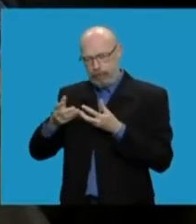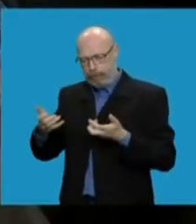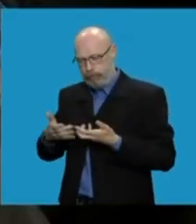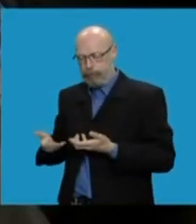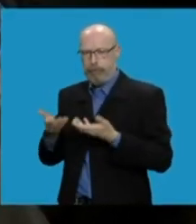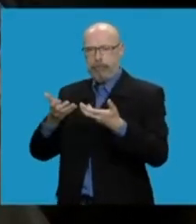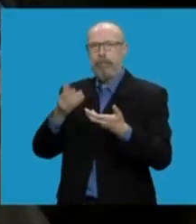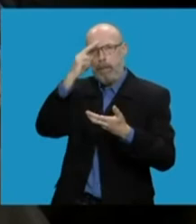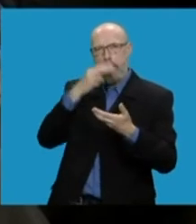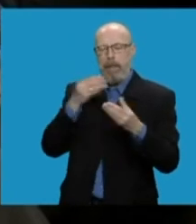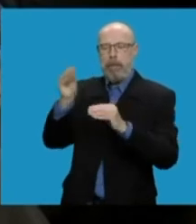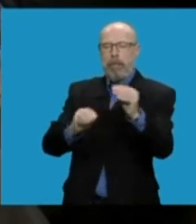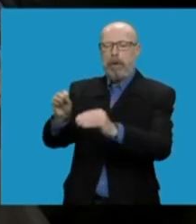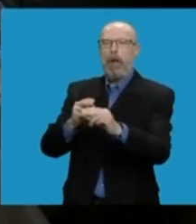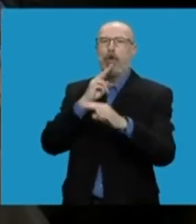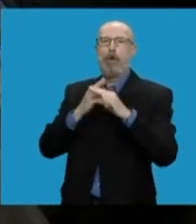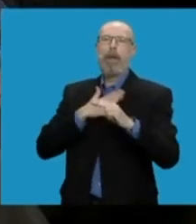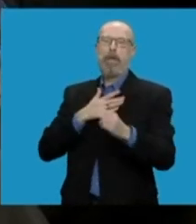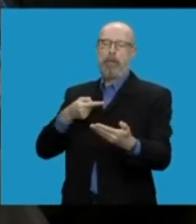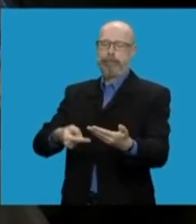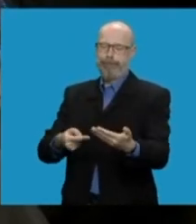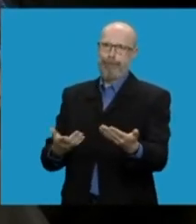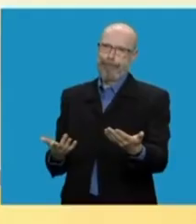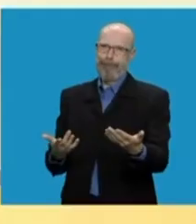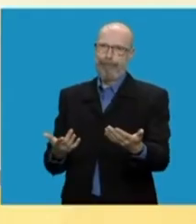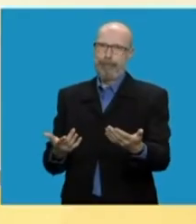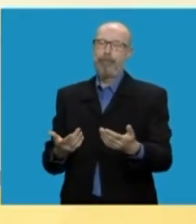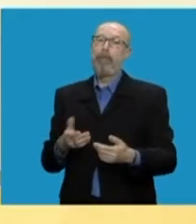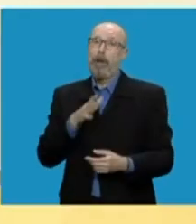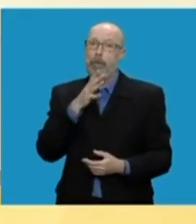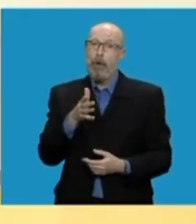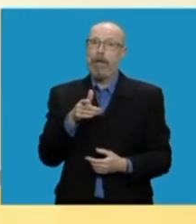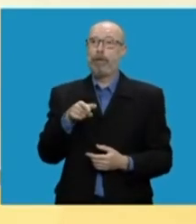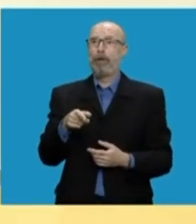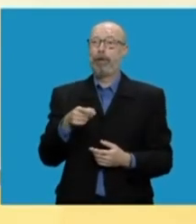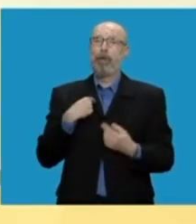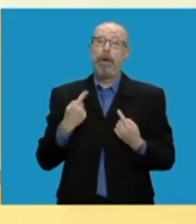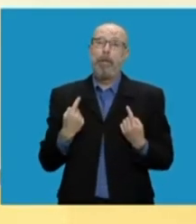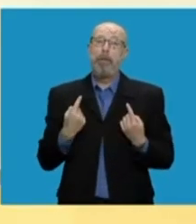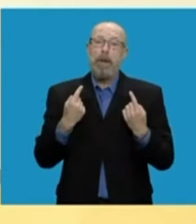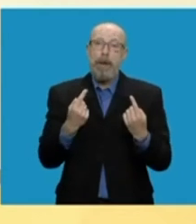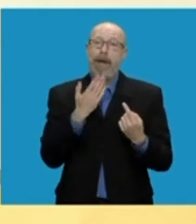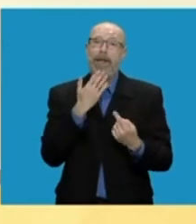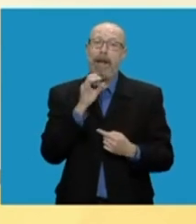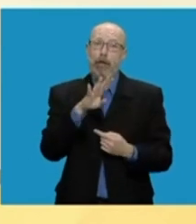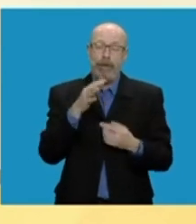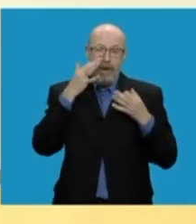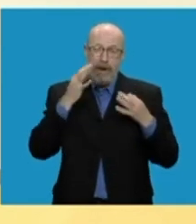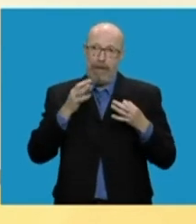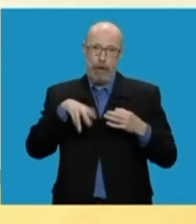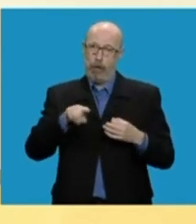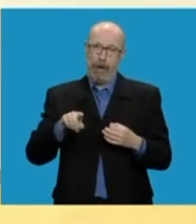redactarlo y puso mi nombre debajo. Por eso digo que escribí una crónica, la primera, con 14 años, pero es falso, porque no la escribí